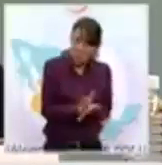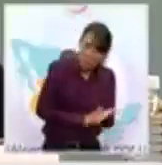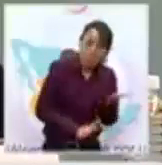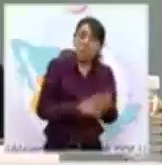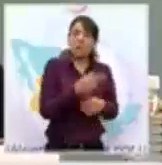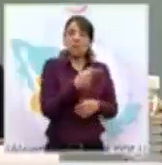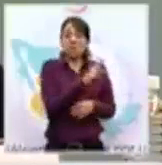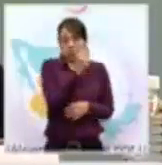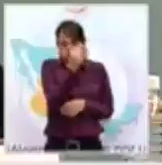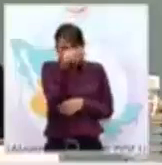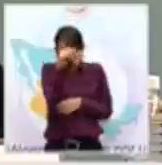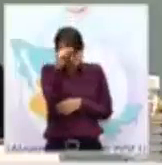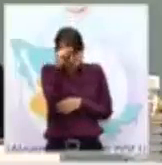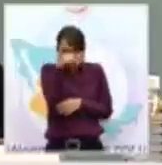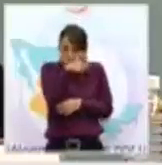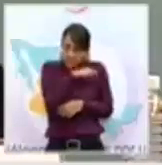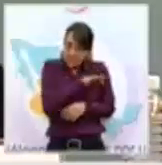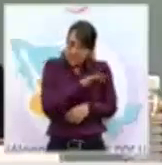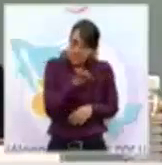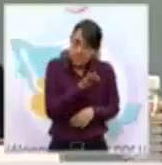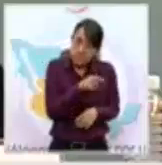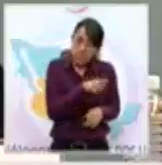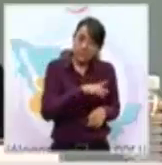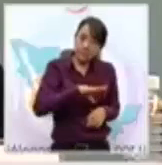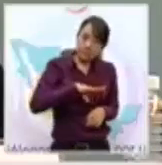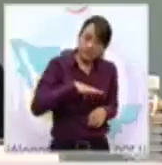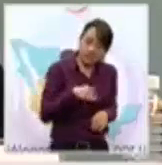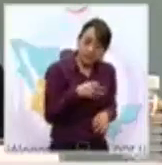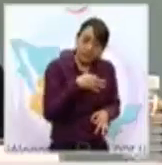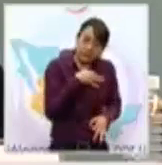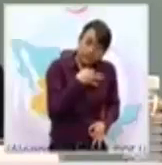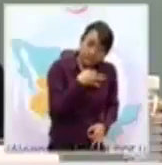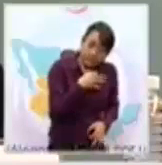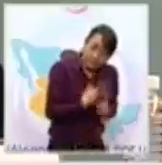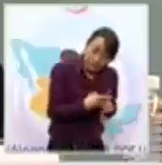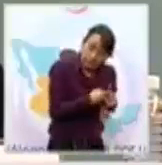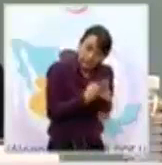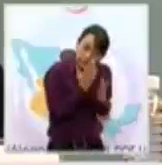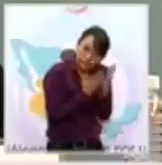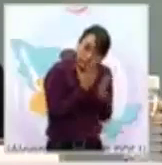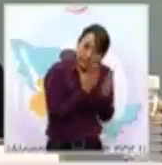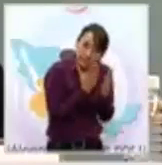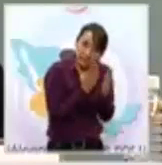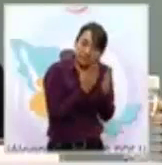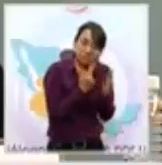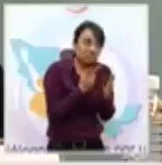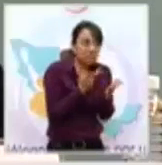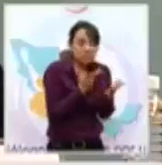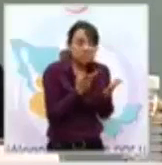un país en el que no hay caminos abiertos para ti.